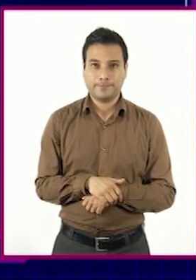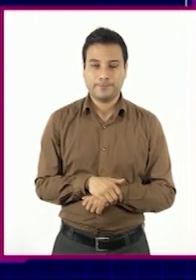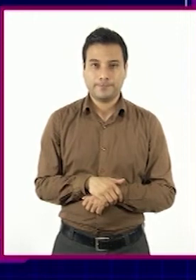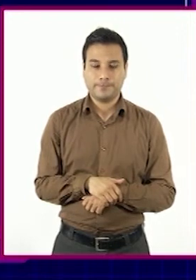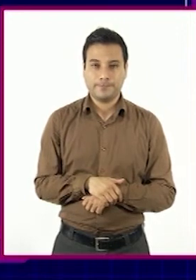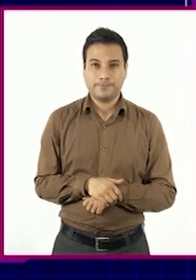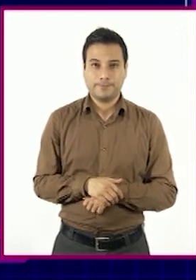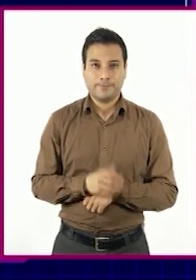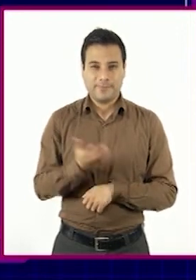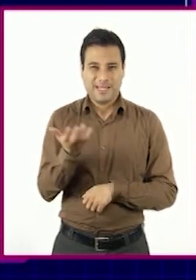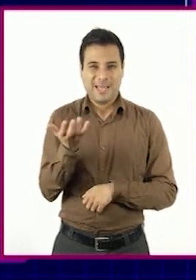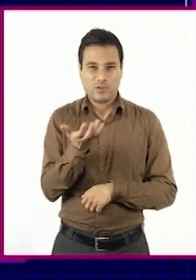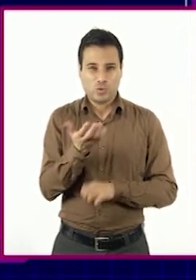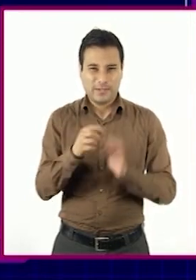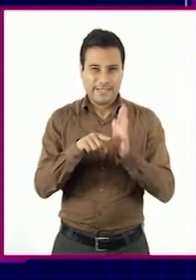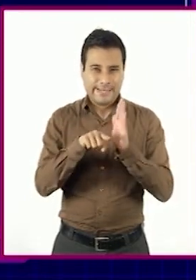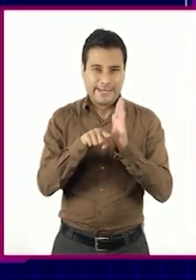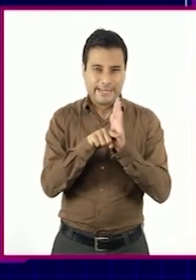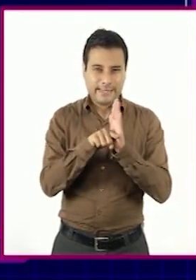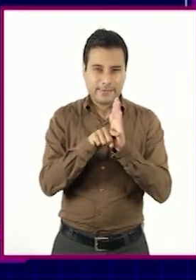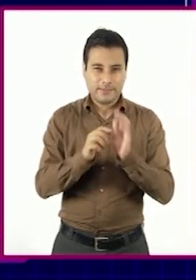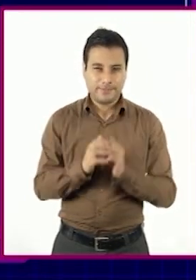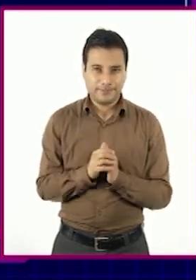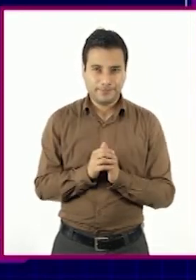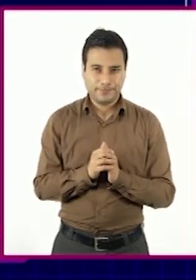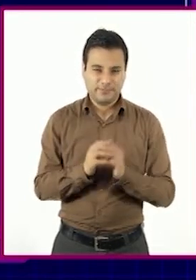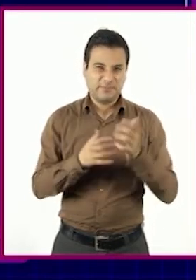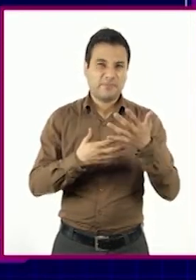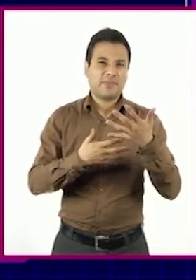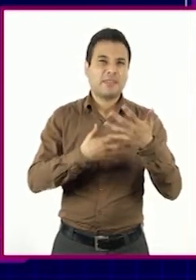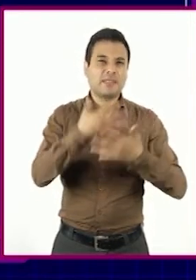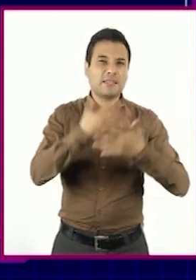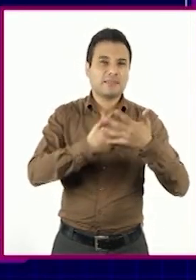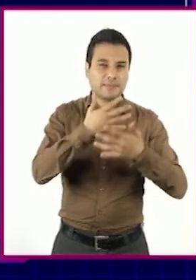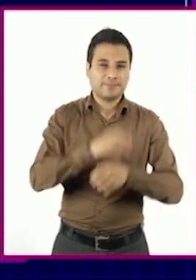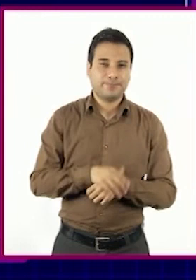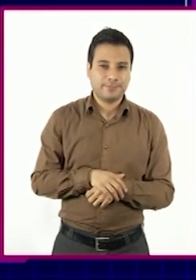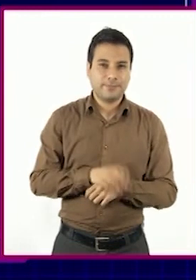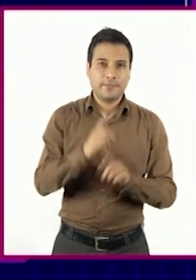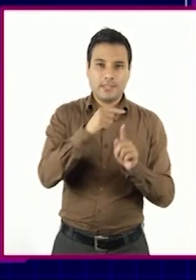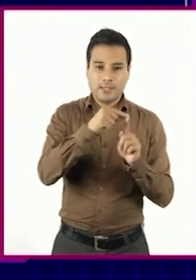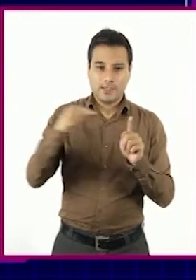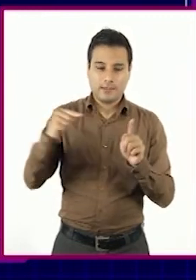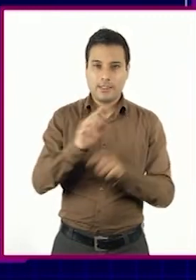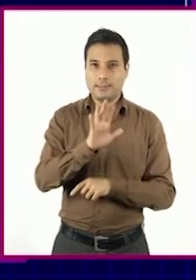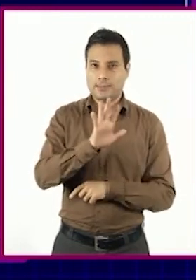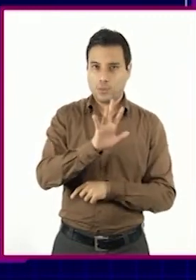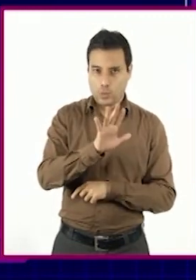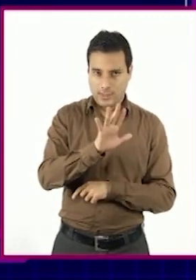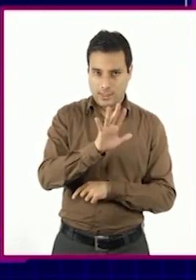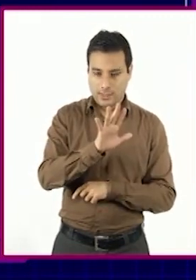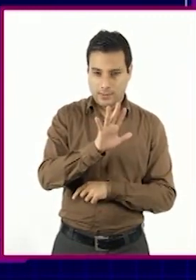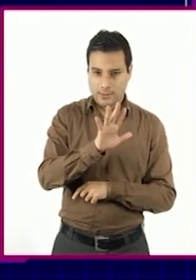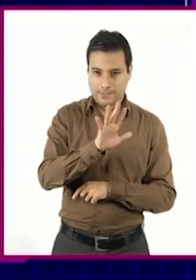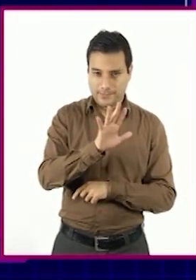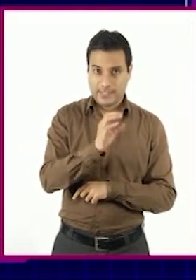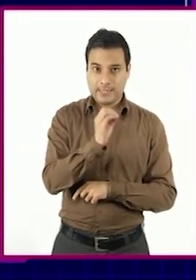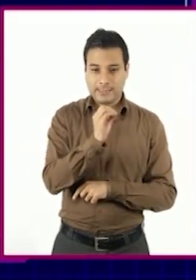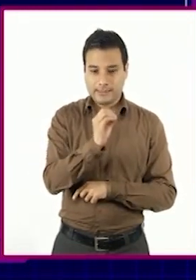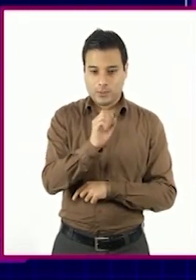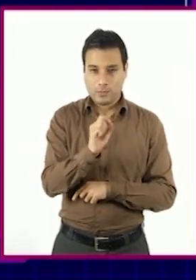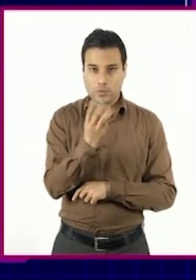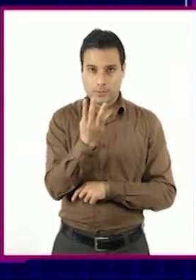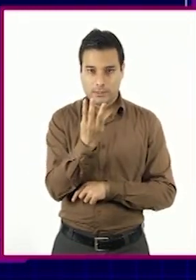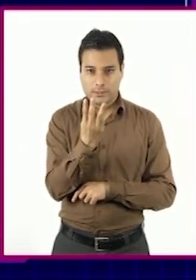sector circular correspondiente a 15, se divide entre 50. El resultado es